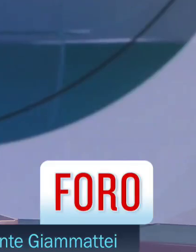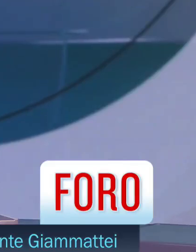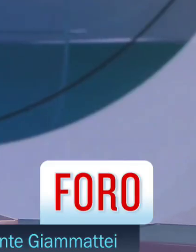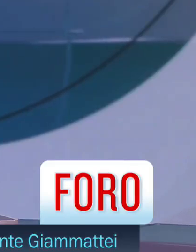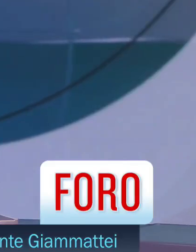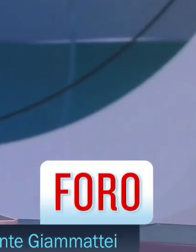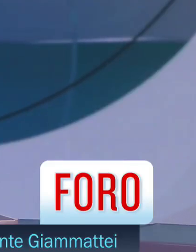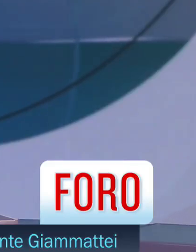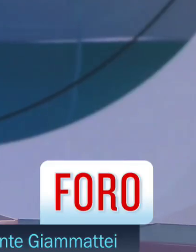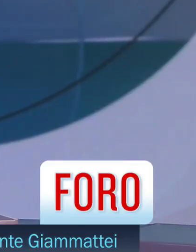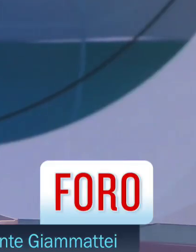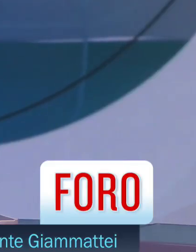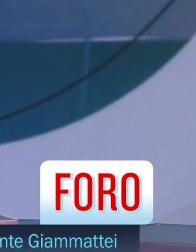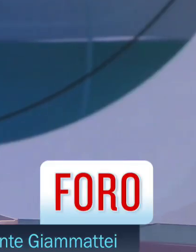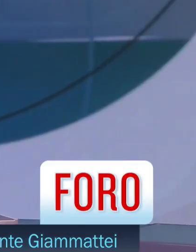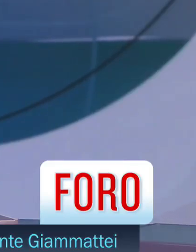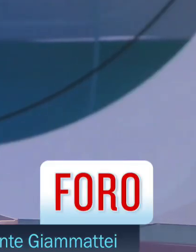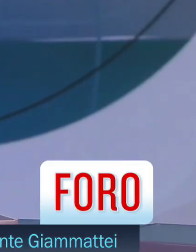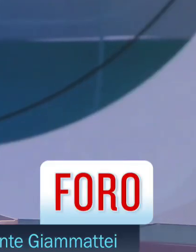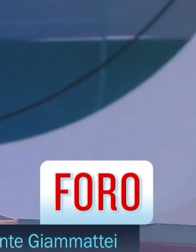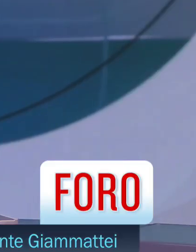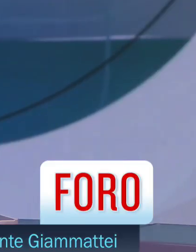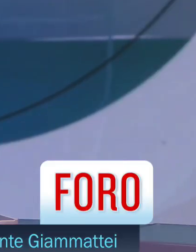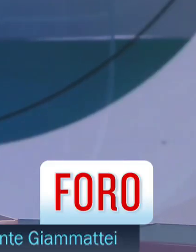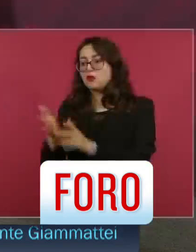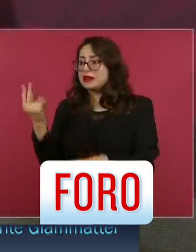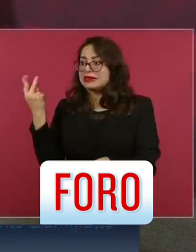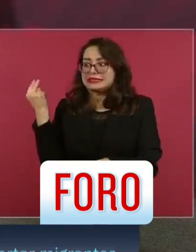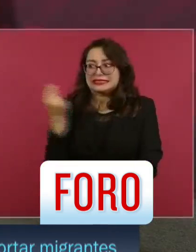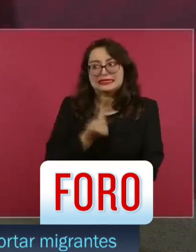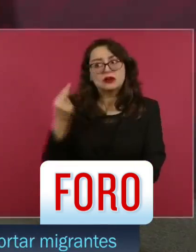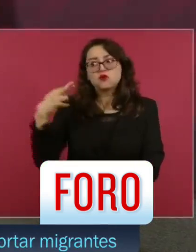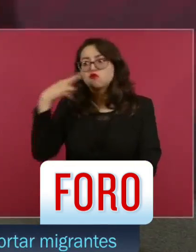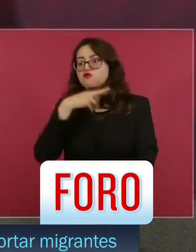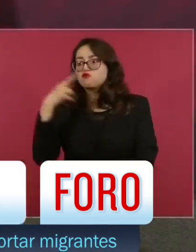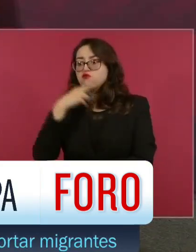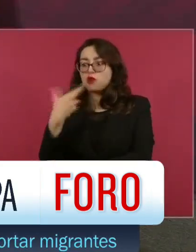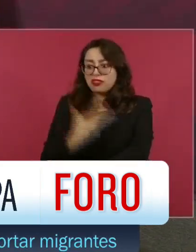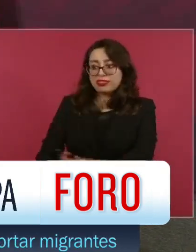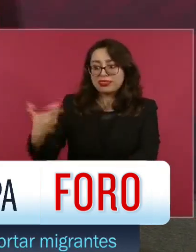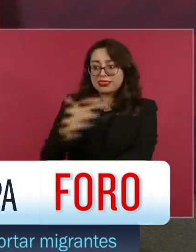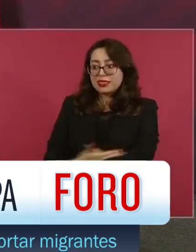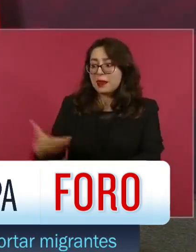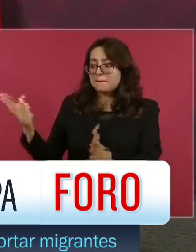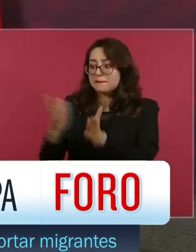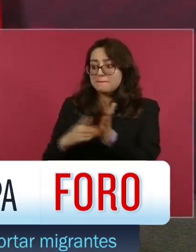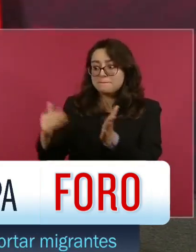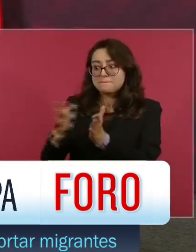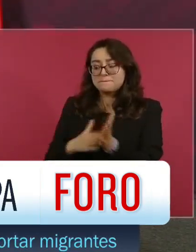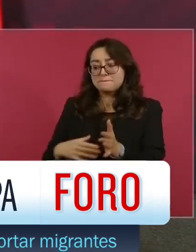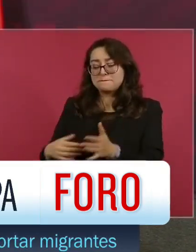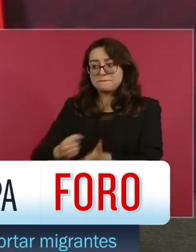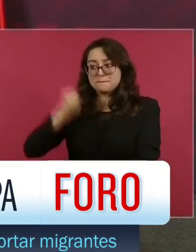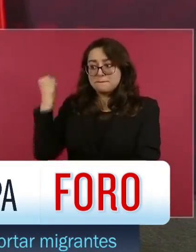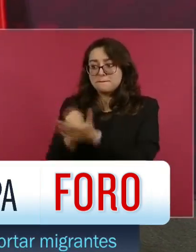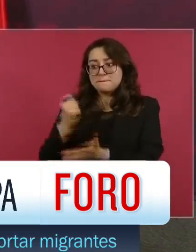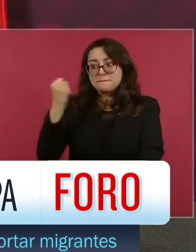Presidente Andrés Manuel López Obrador informó que tomó personalmente la investigación sobre la desaparición de los 43 normalistas de